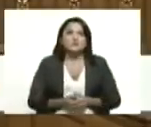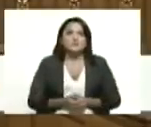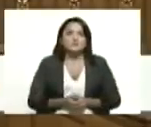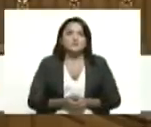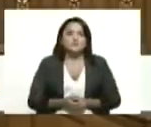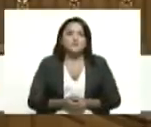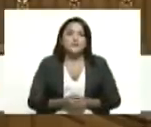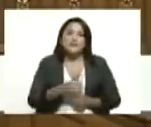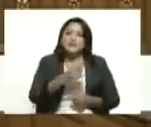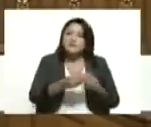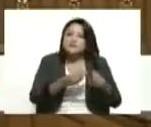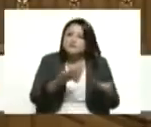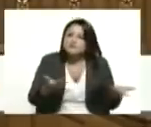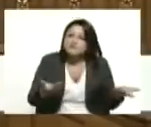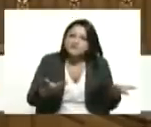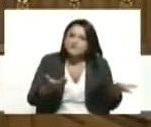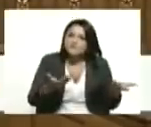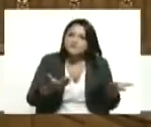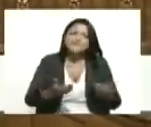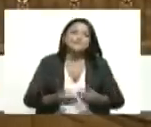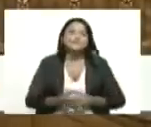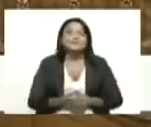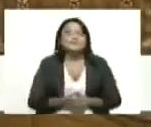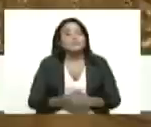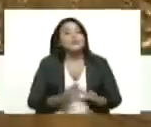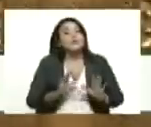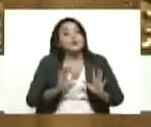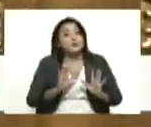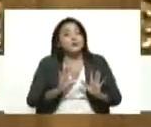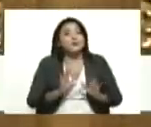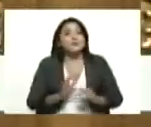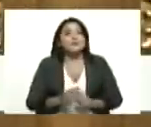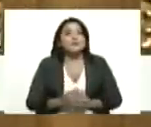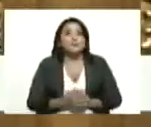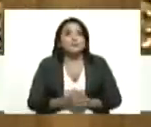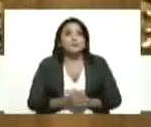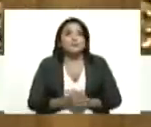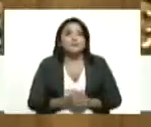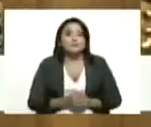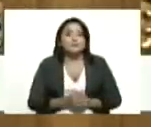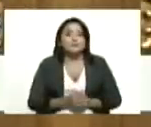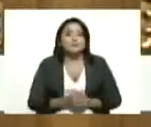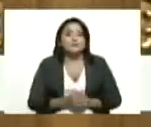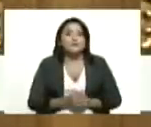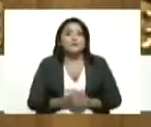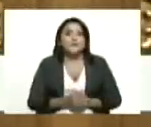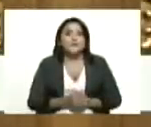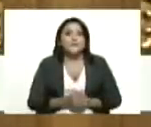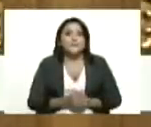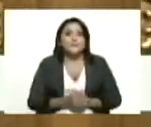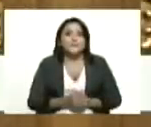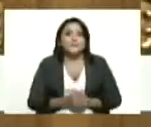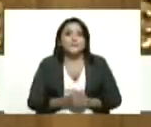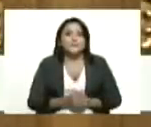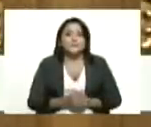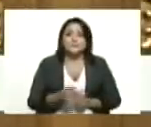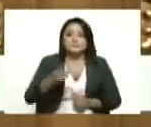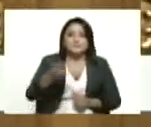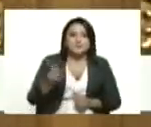¿Qué hacer? De repente una de estas personas que hasta ayer